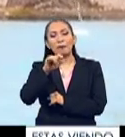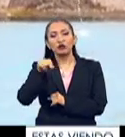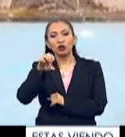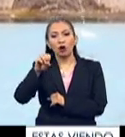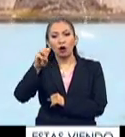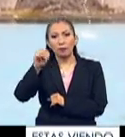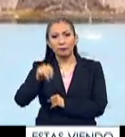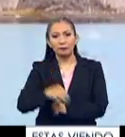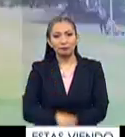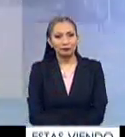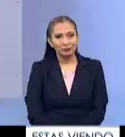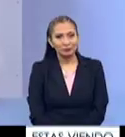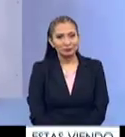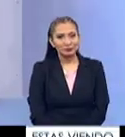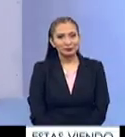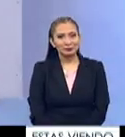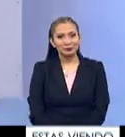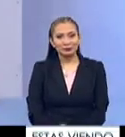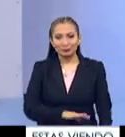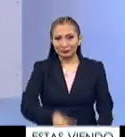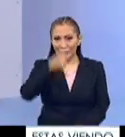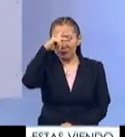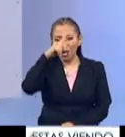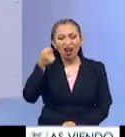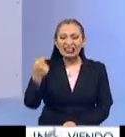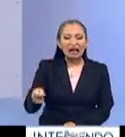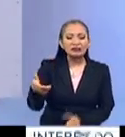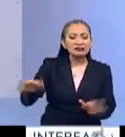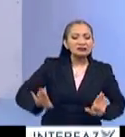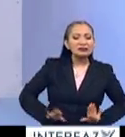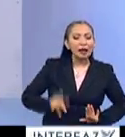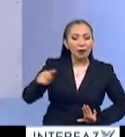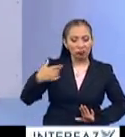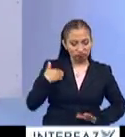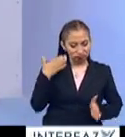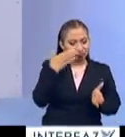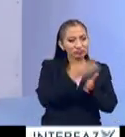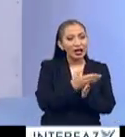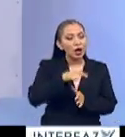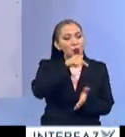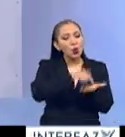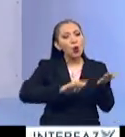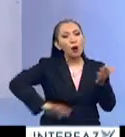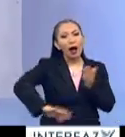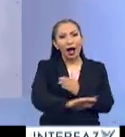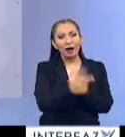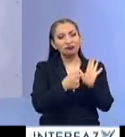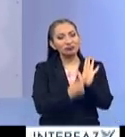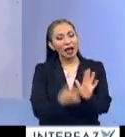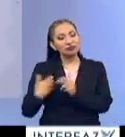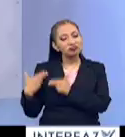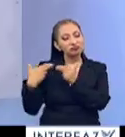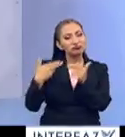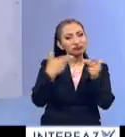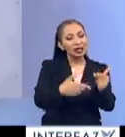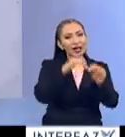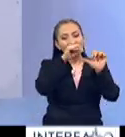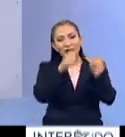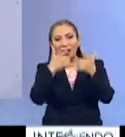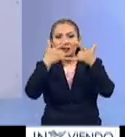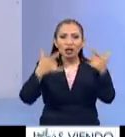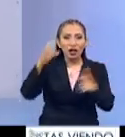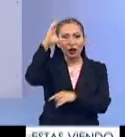www.posfilia.com. Y México se caracteriza por dar cabida a los espacios que muestran los legados artísticos,